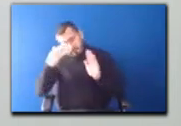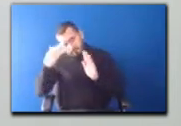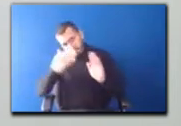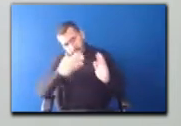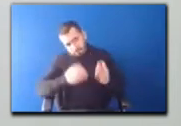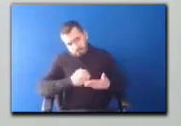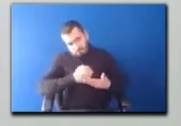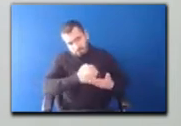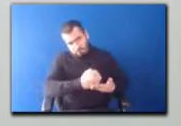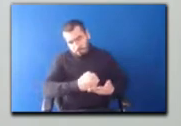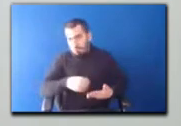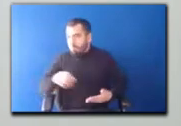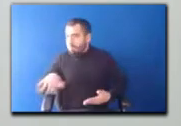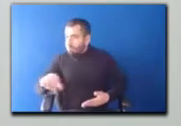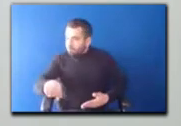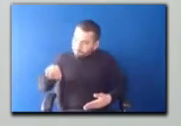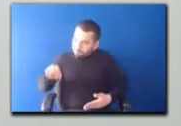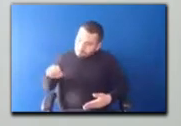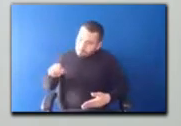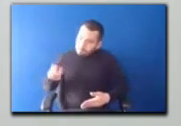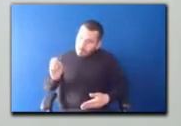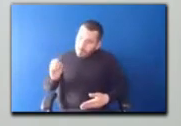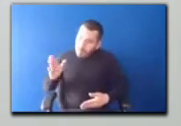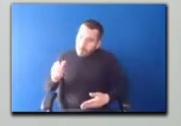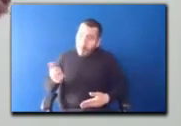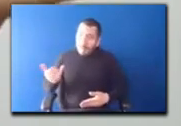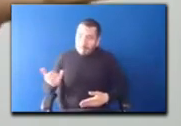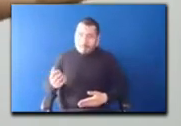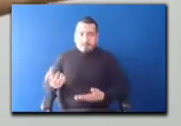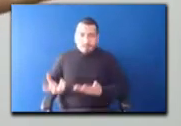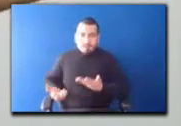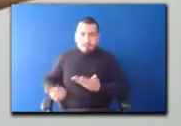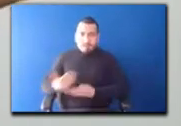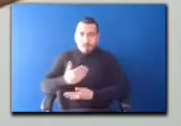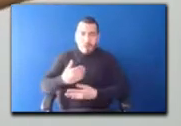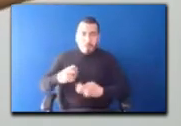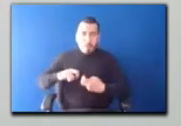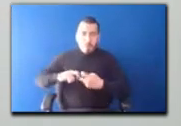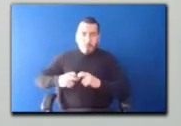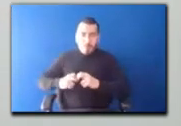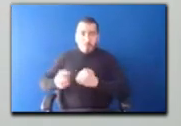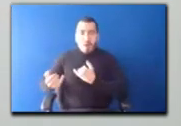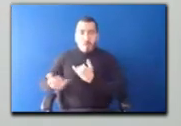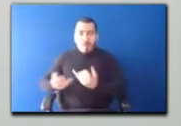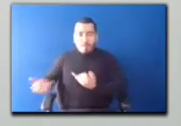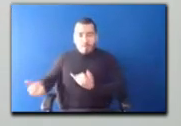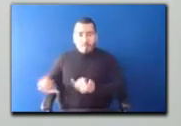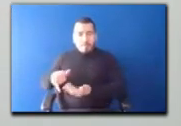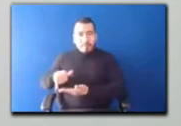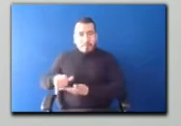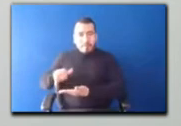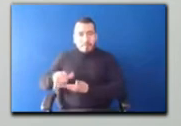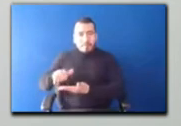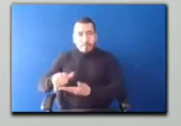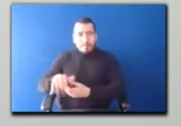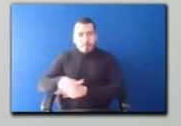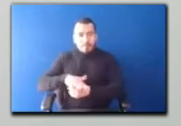en el banco no sea un problema transversal y que más personas puedan incurrir en lo mismo. Entonces,